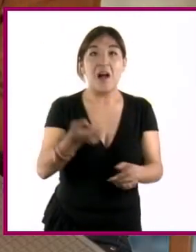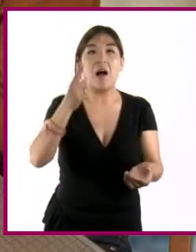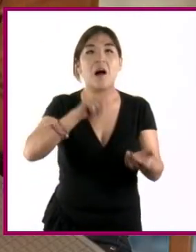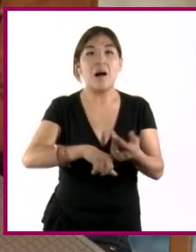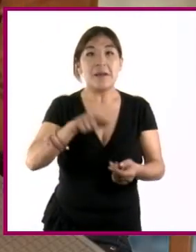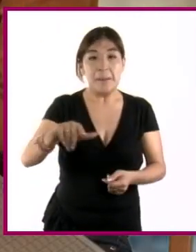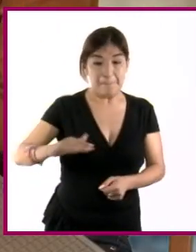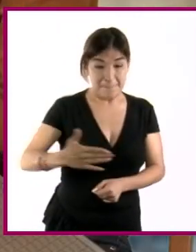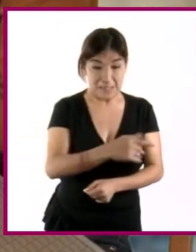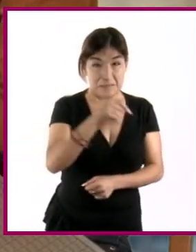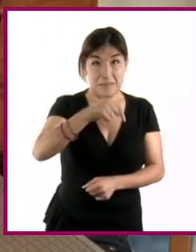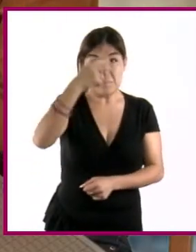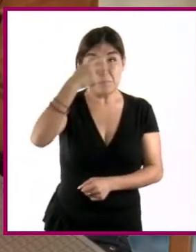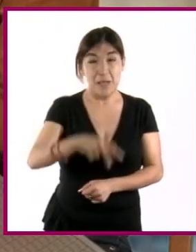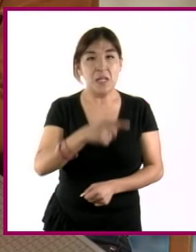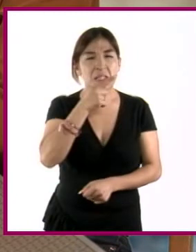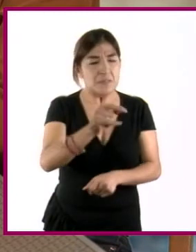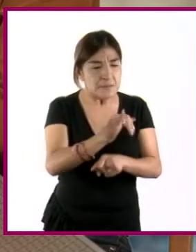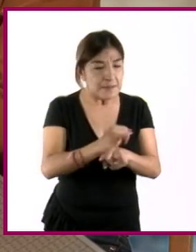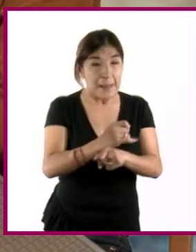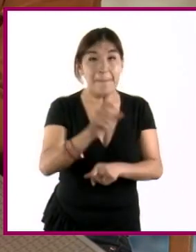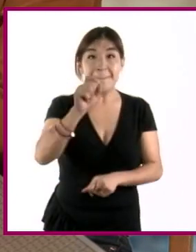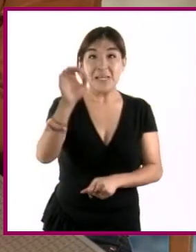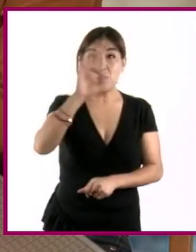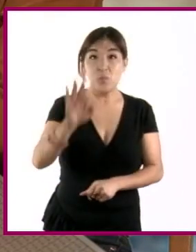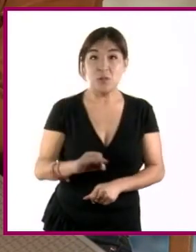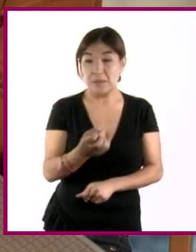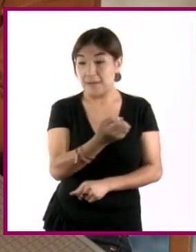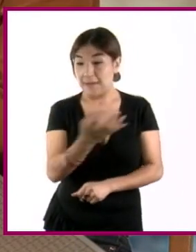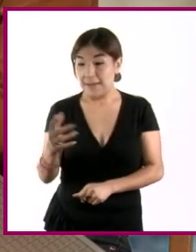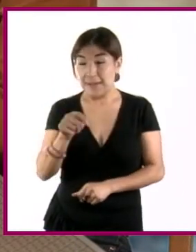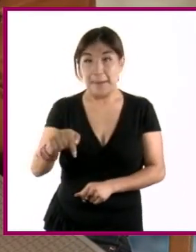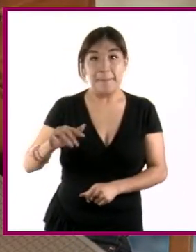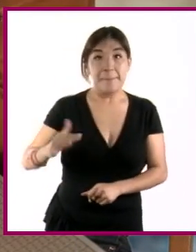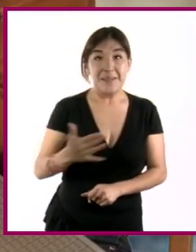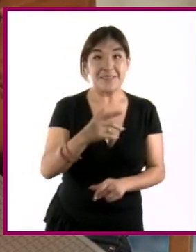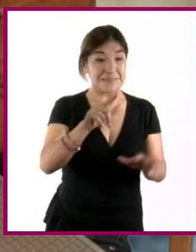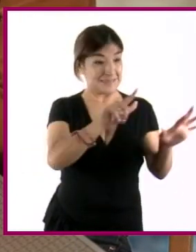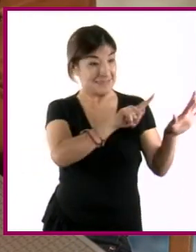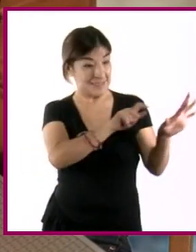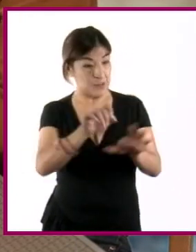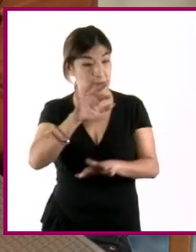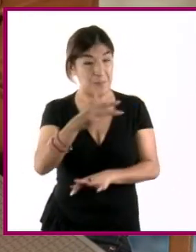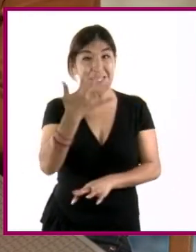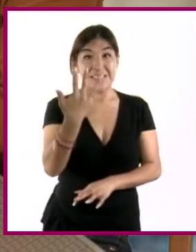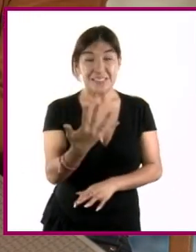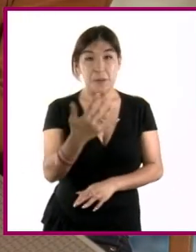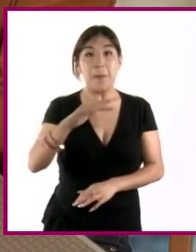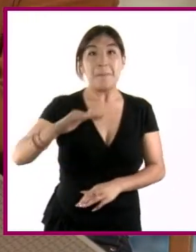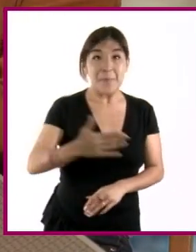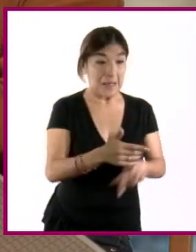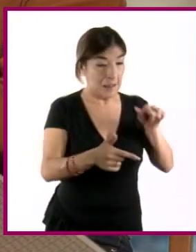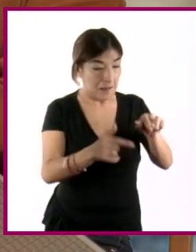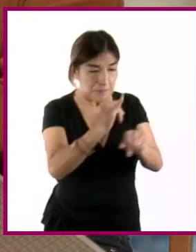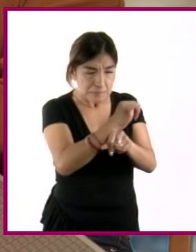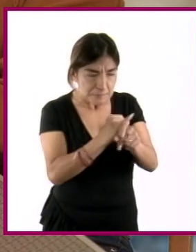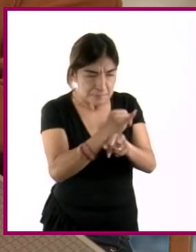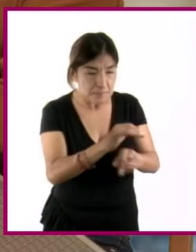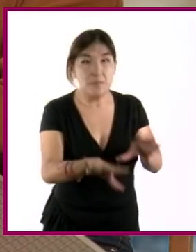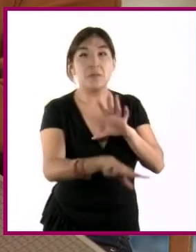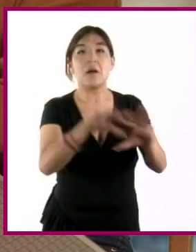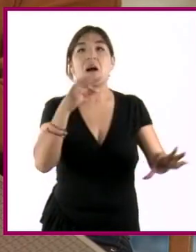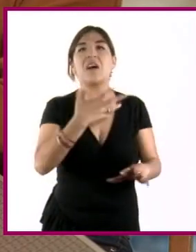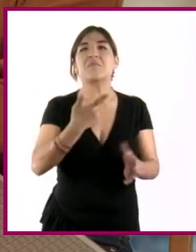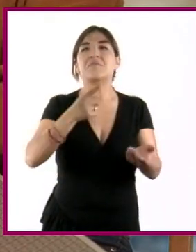y dice que el 20% de una muestra de 755 peces presentaron plástico en su estómago. Te lo digo en